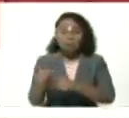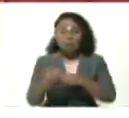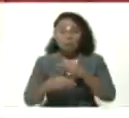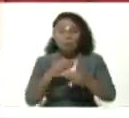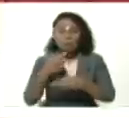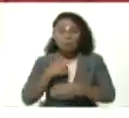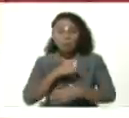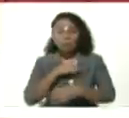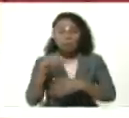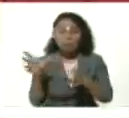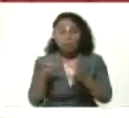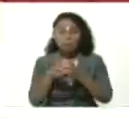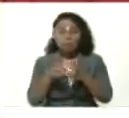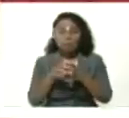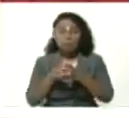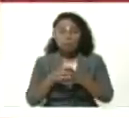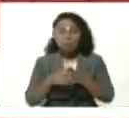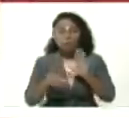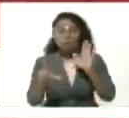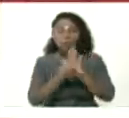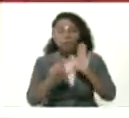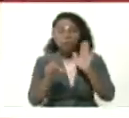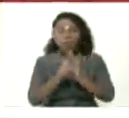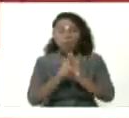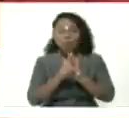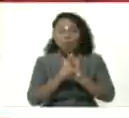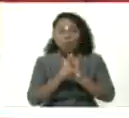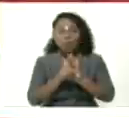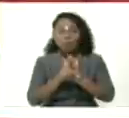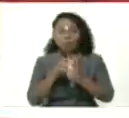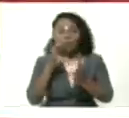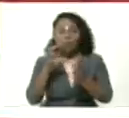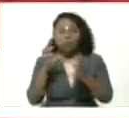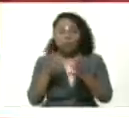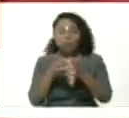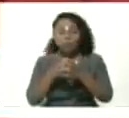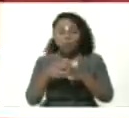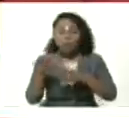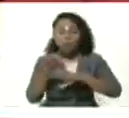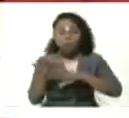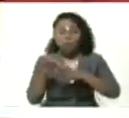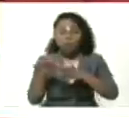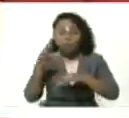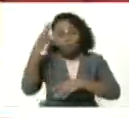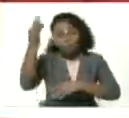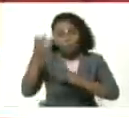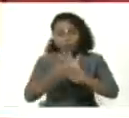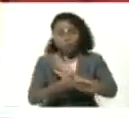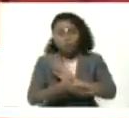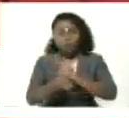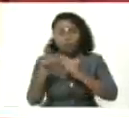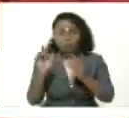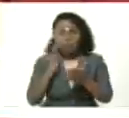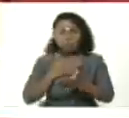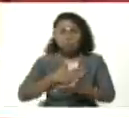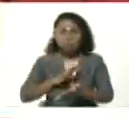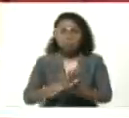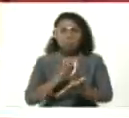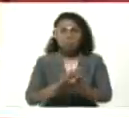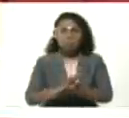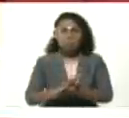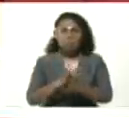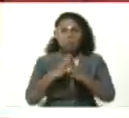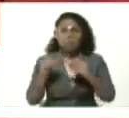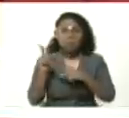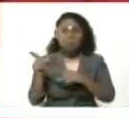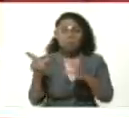nosotros con candidatos a legisladores y candidatos a concejales. Es por petición de ellos. En armonía, todas estas